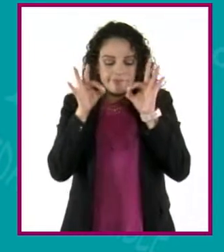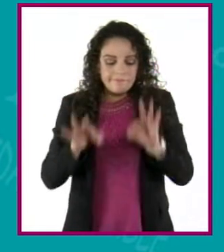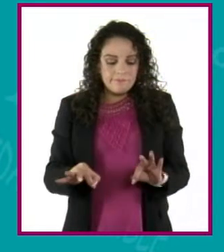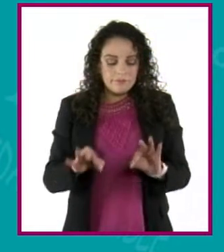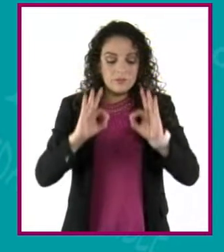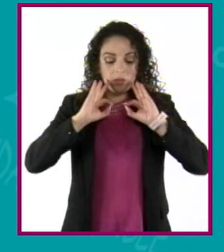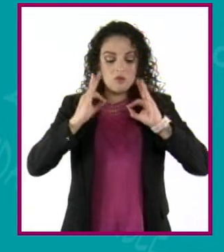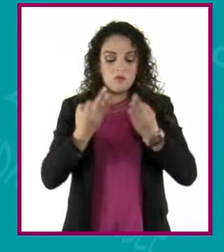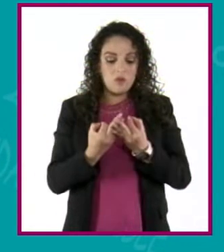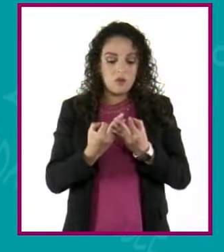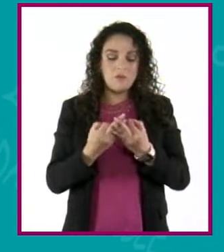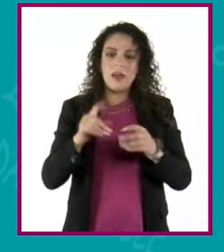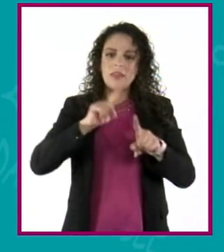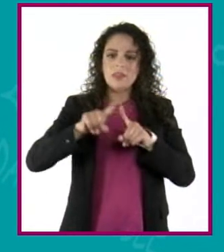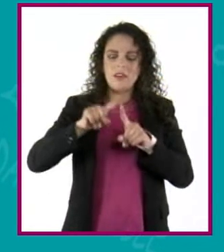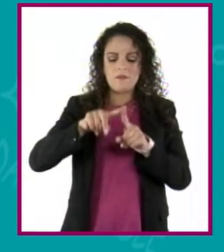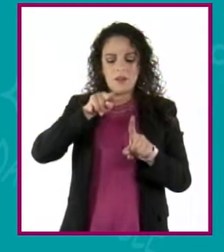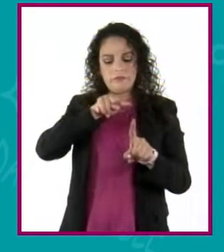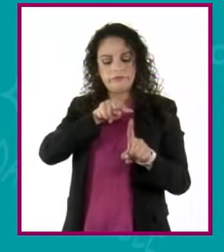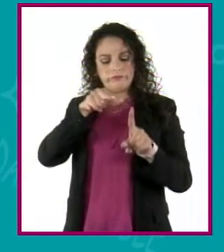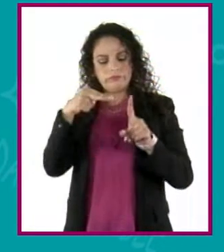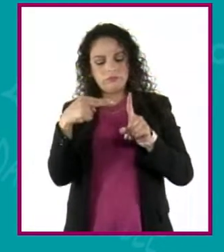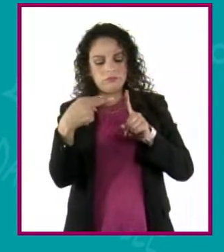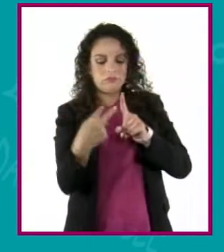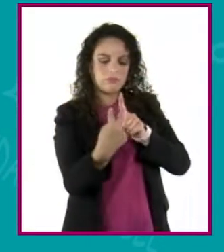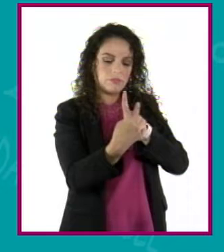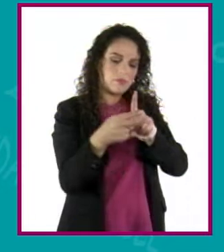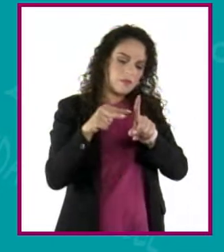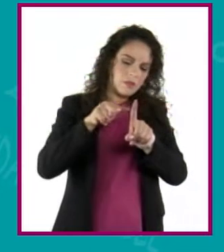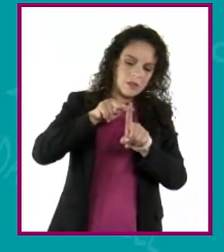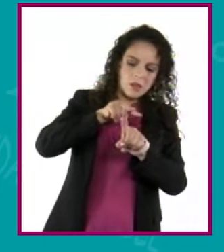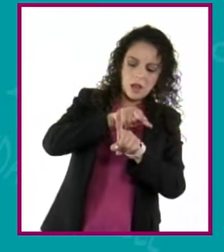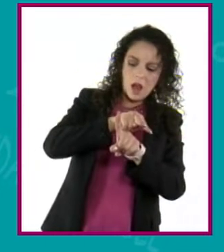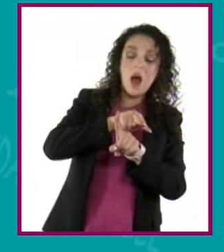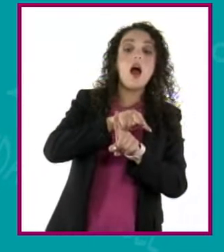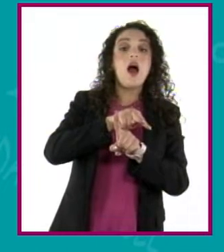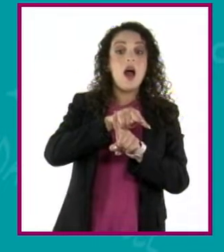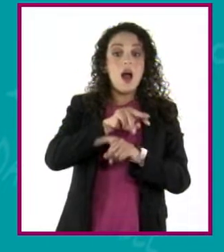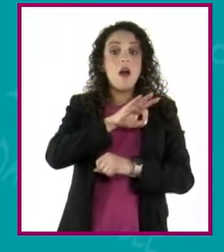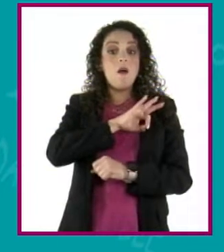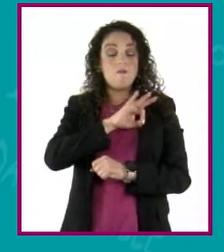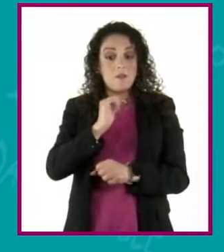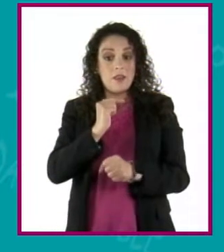ortogonal varias vistas cuidadosamente escogidas, con las cuales es posible definir de manera